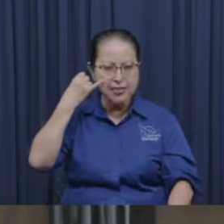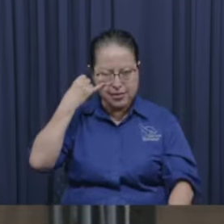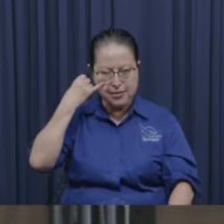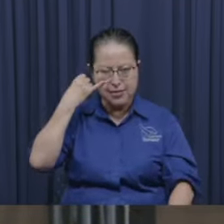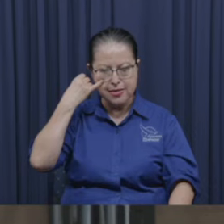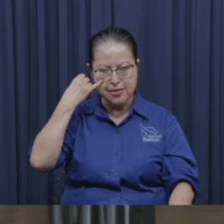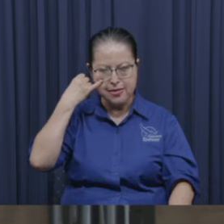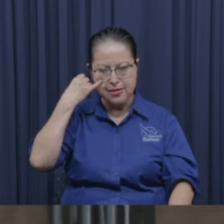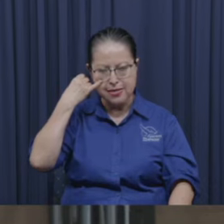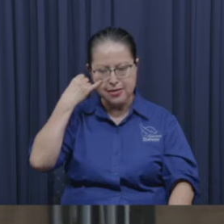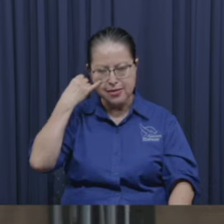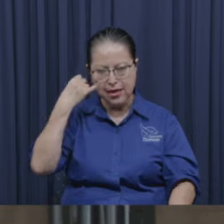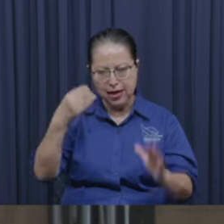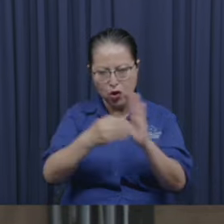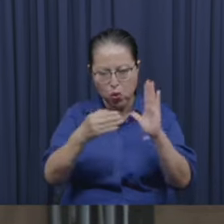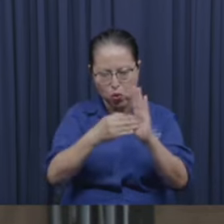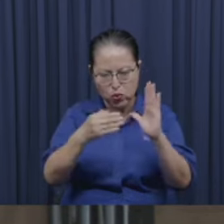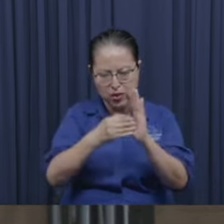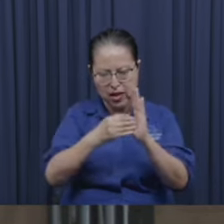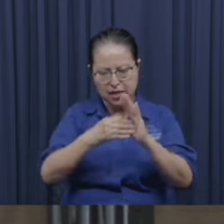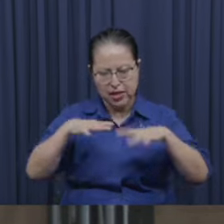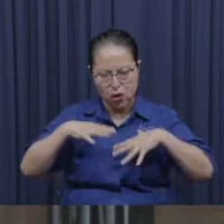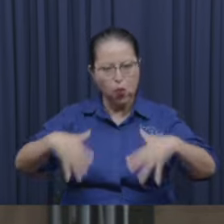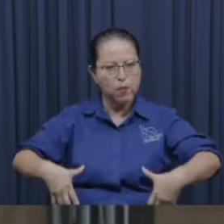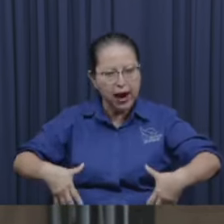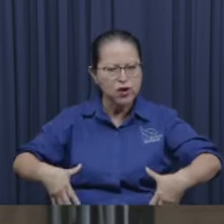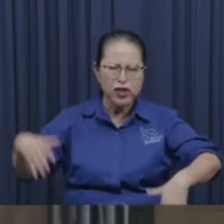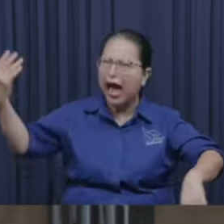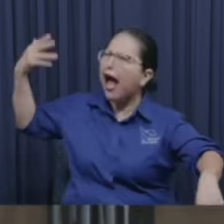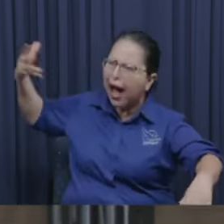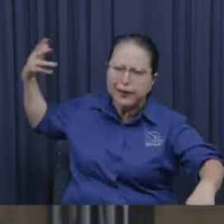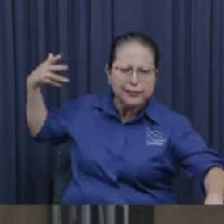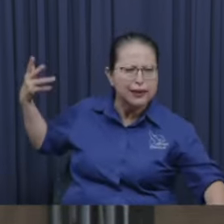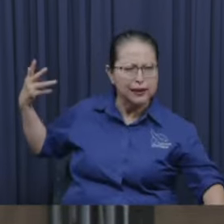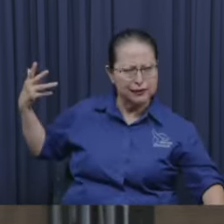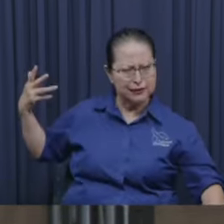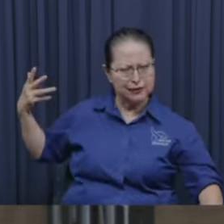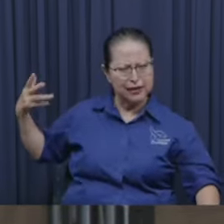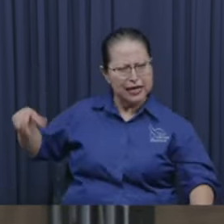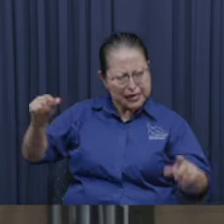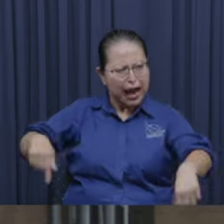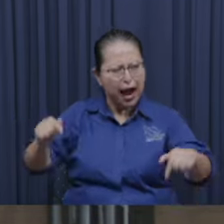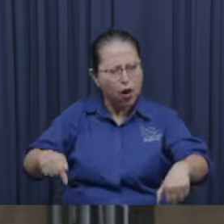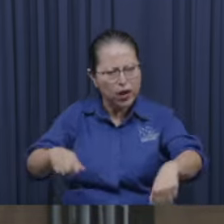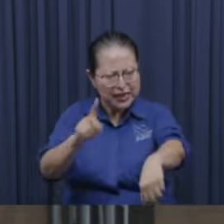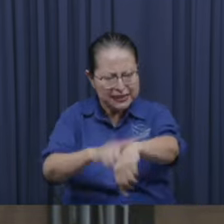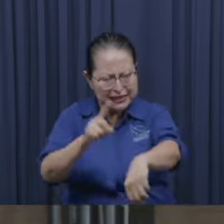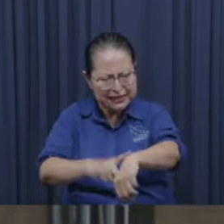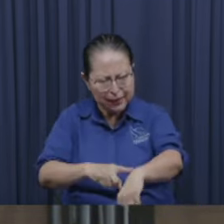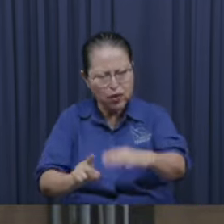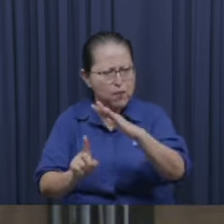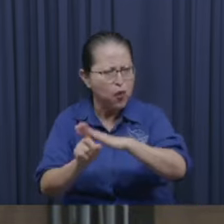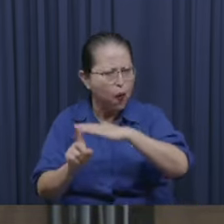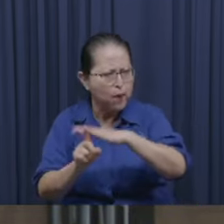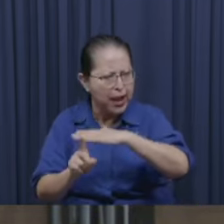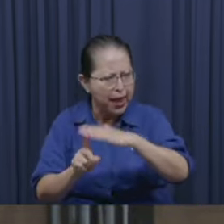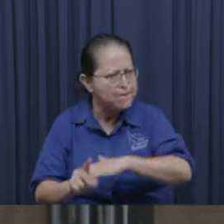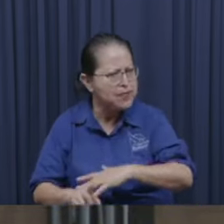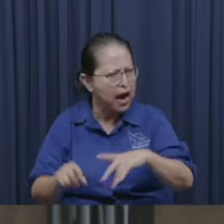inteligencia humana y y hace máquinas que empieza y Ah ah tenemos el problema de la Inteligencia